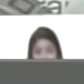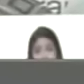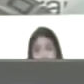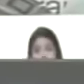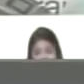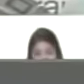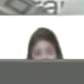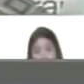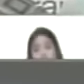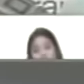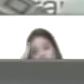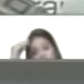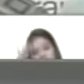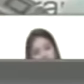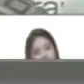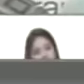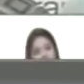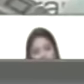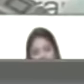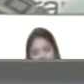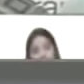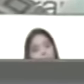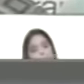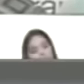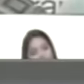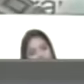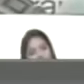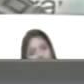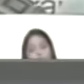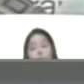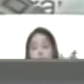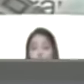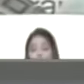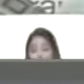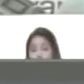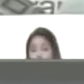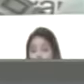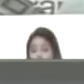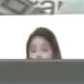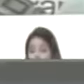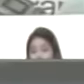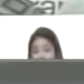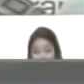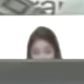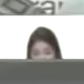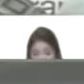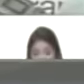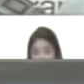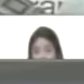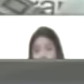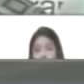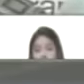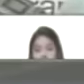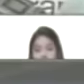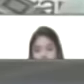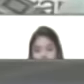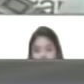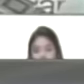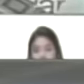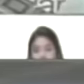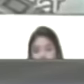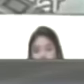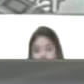solventar, pudimos hacer entrar en razón a un grupo de privados de libertad que